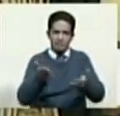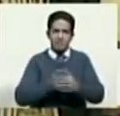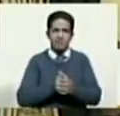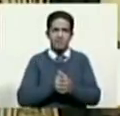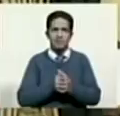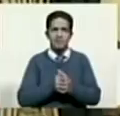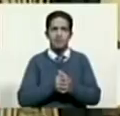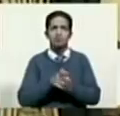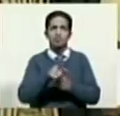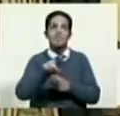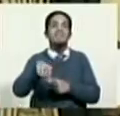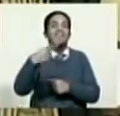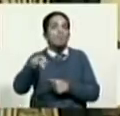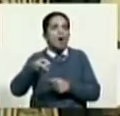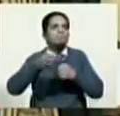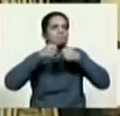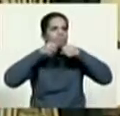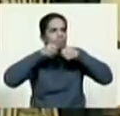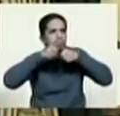de difusión